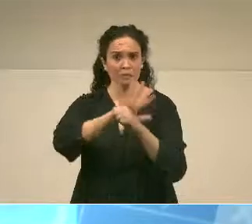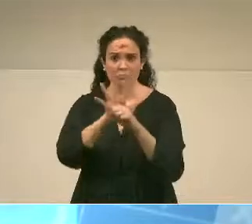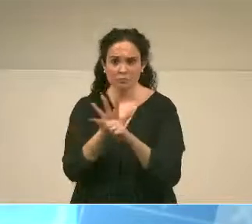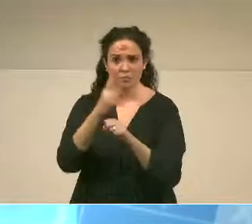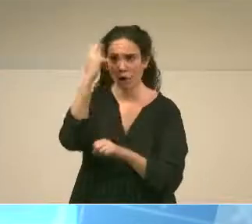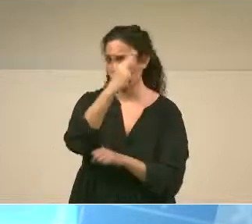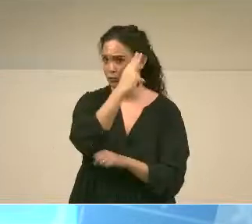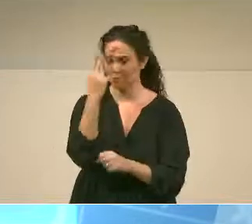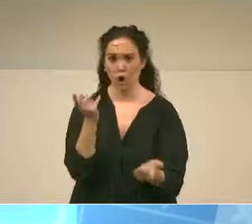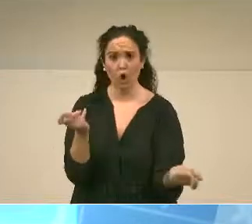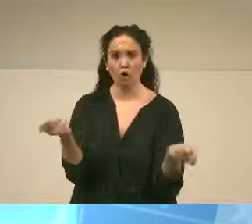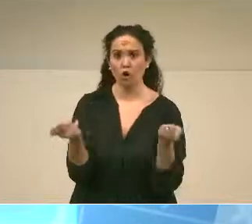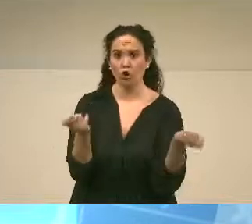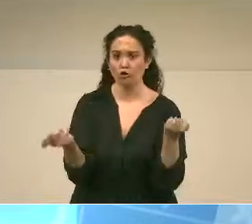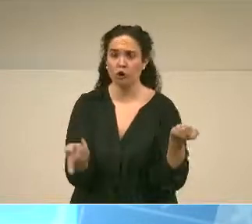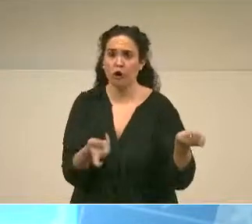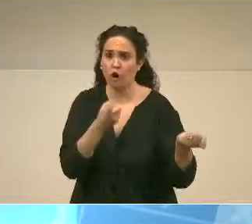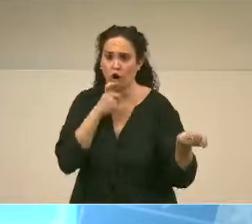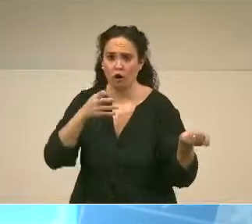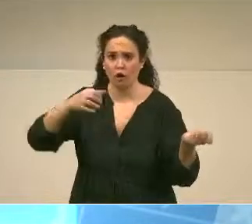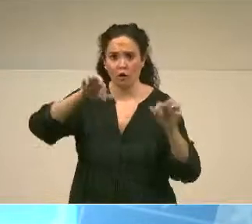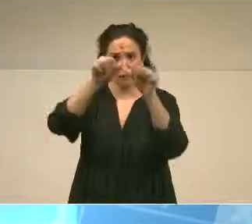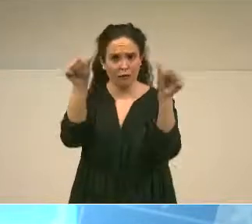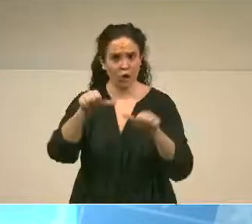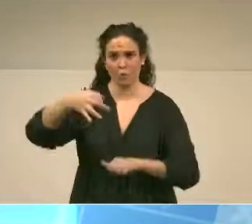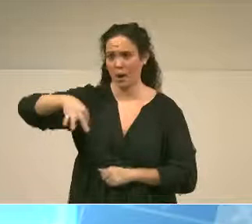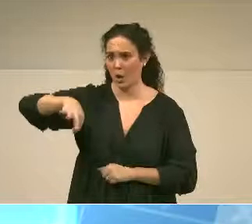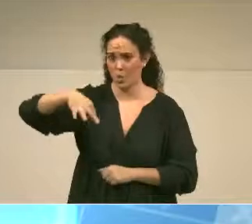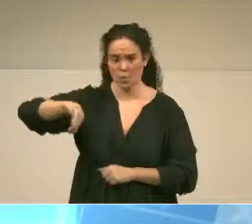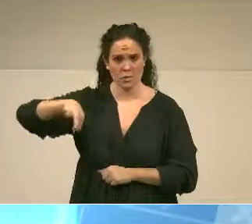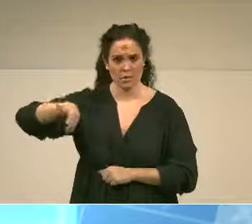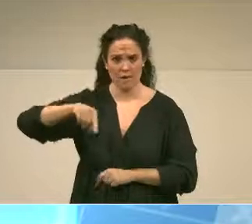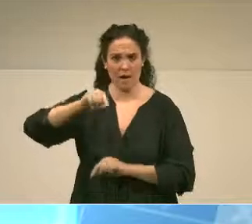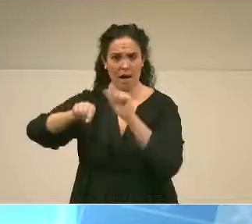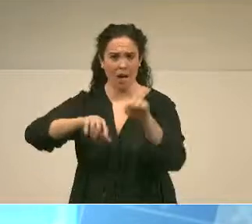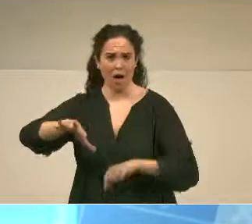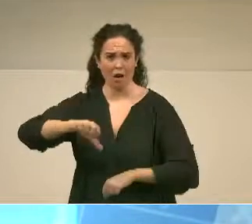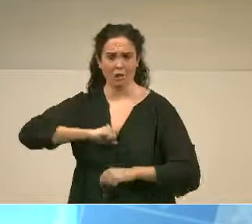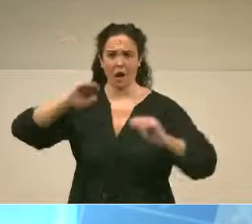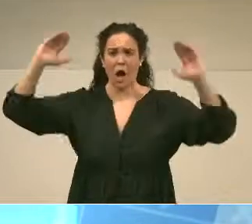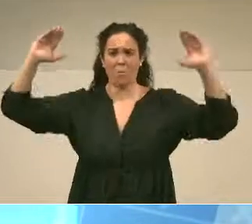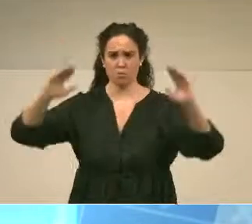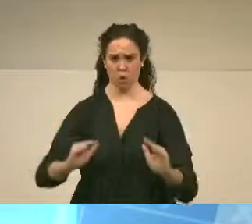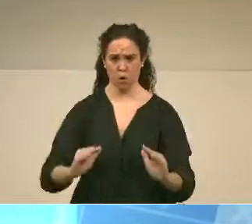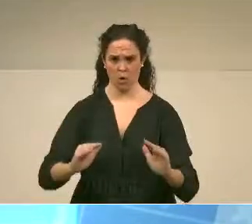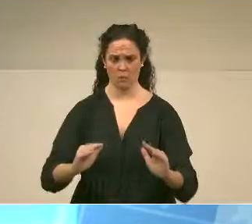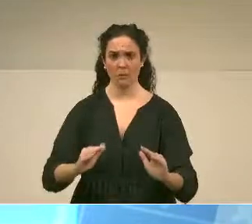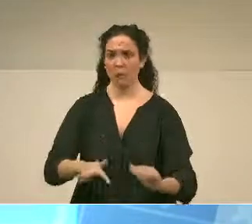sanitaria es que los índices de contagio desciendan de forma notable. Todavía están